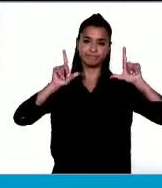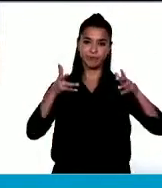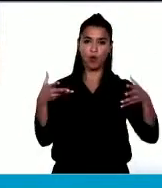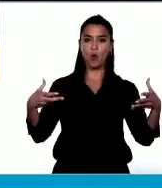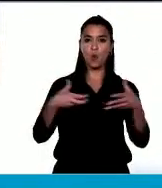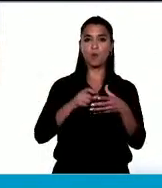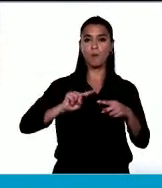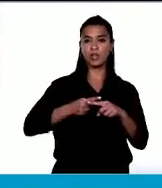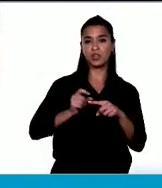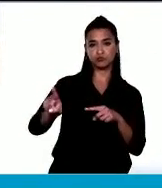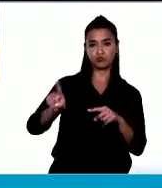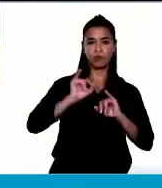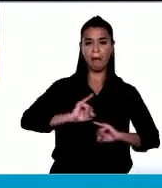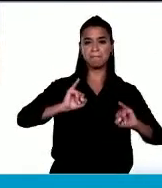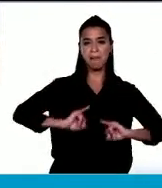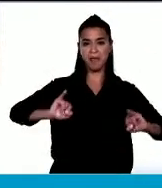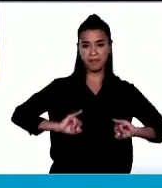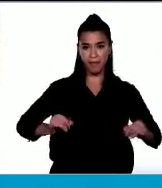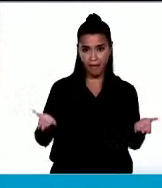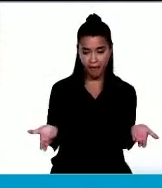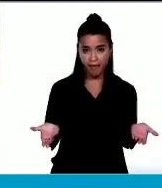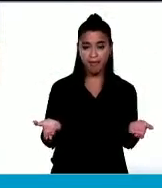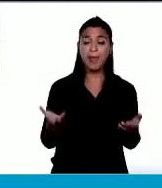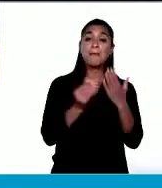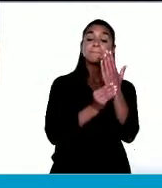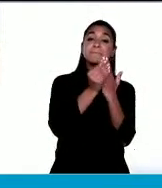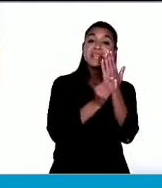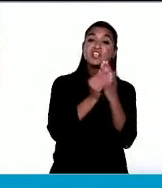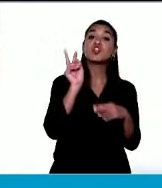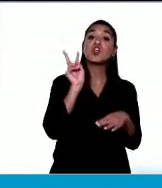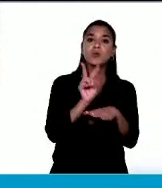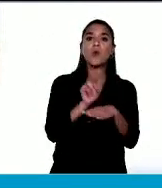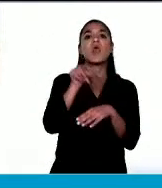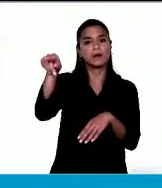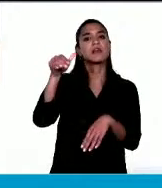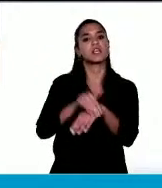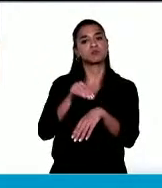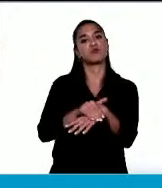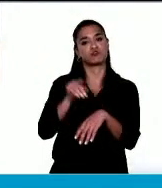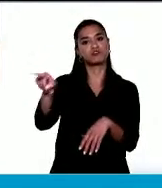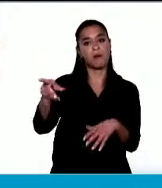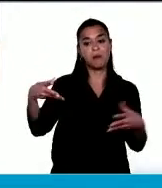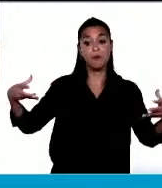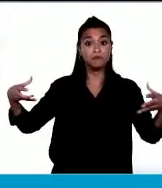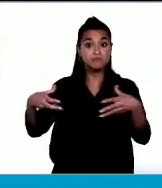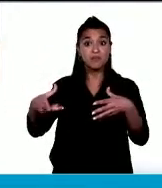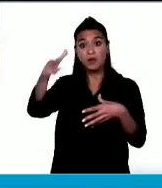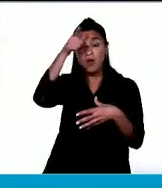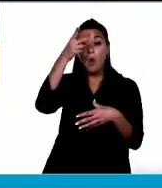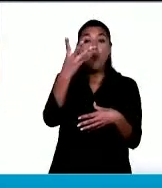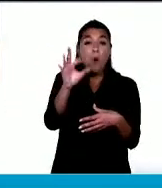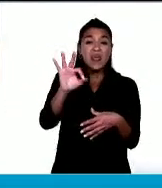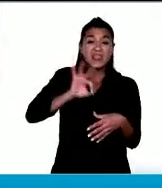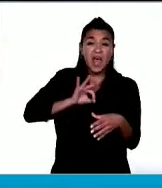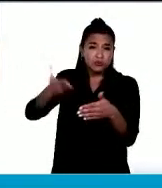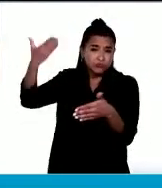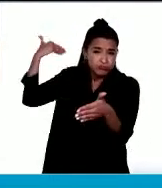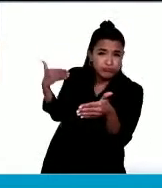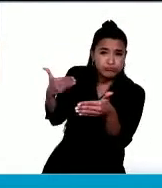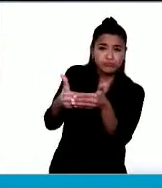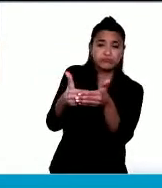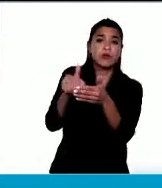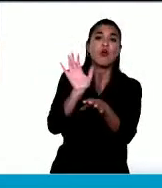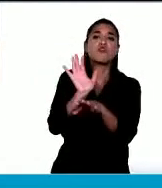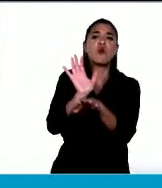política. El ministro de Seguridad es responsable por empoderar a una fuerza que hace más de 40 años actúa